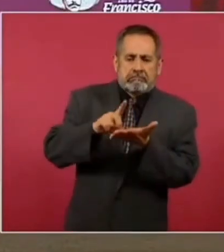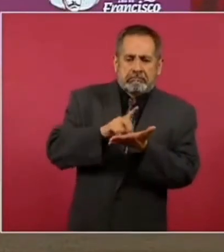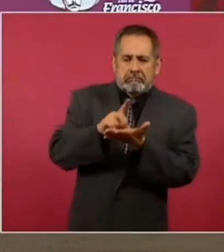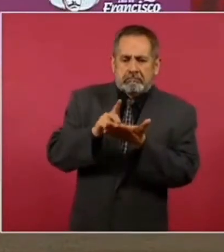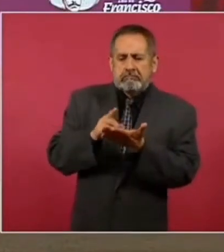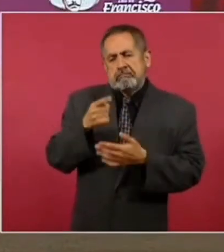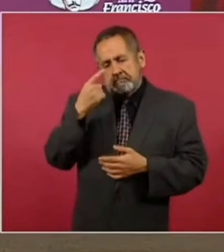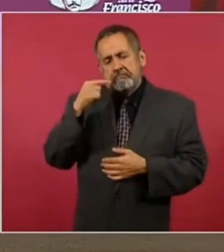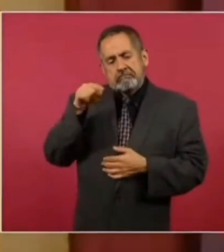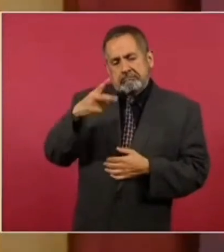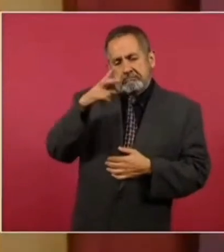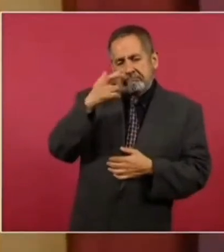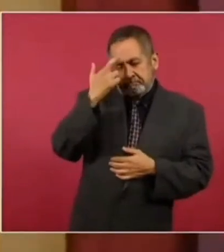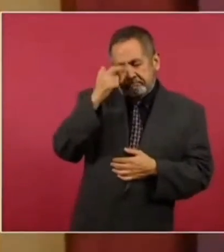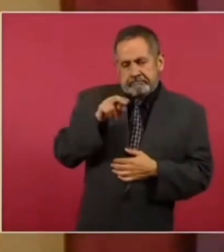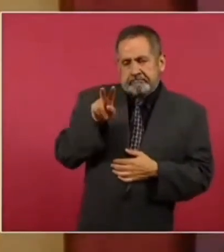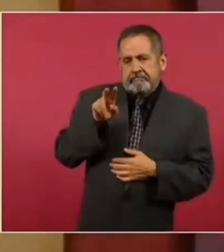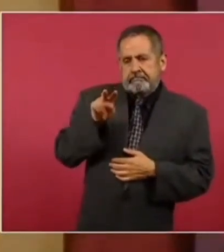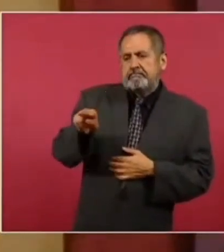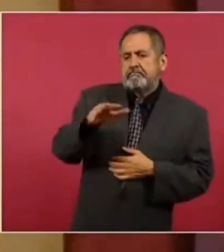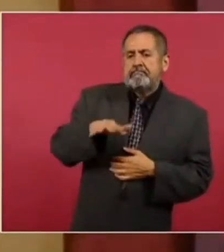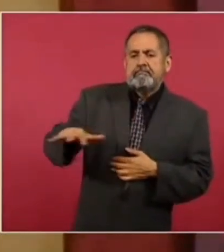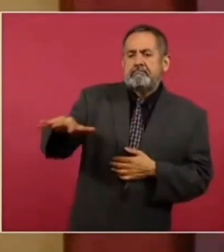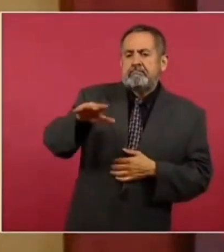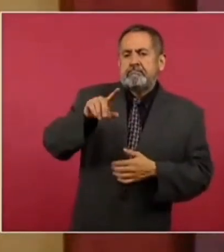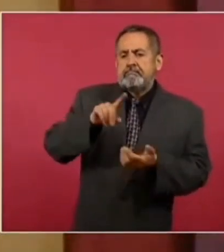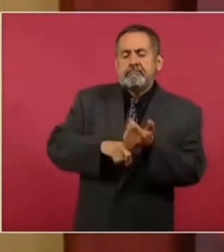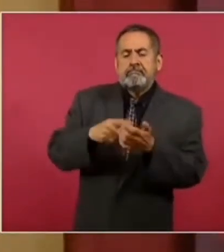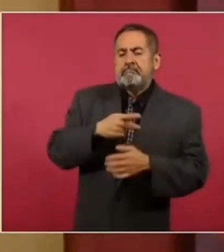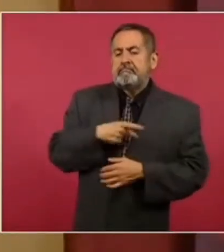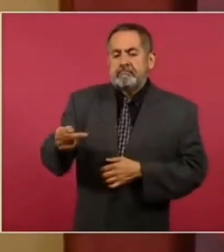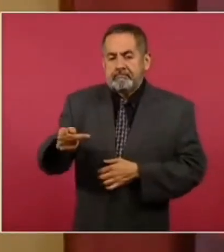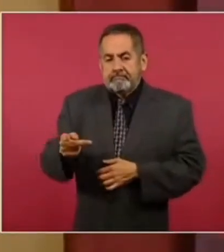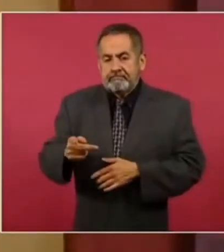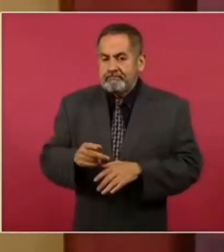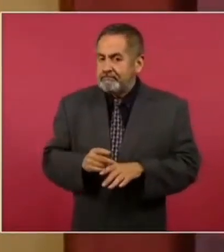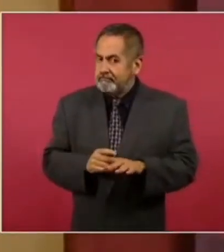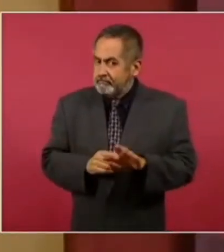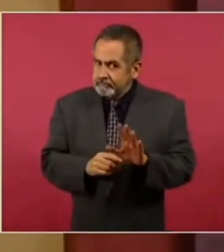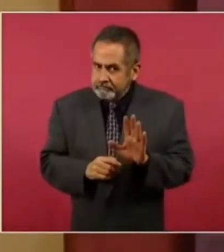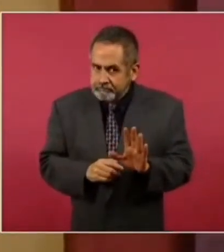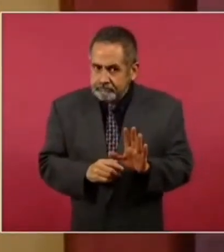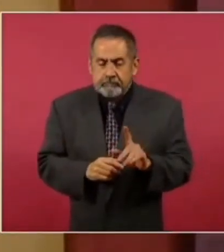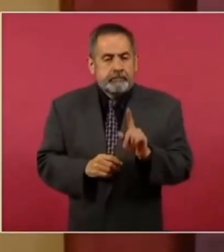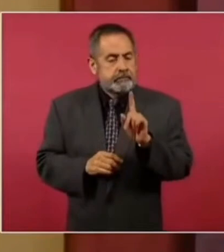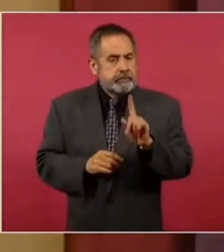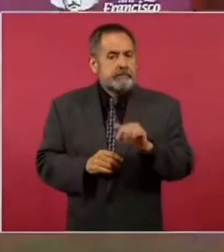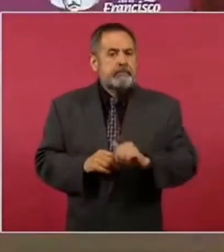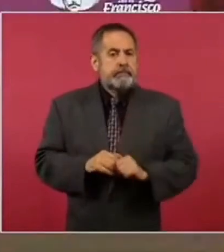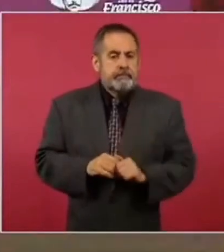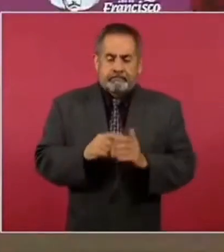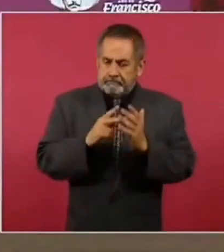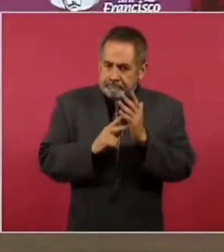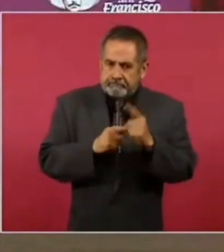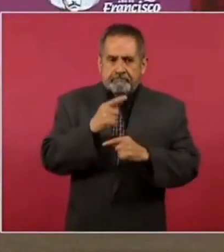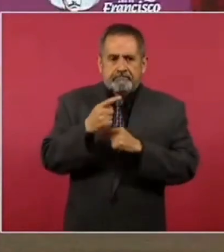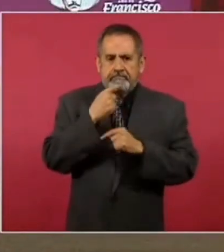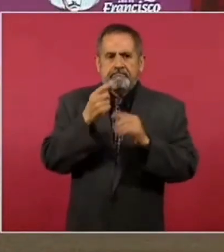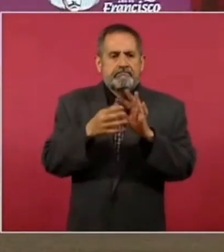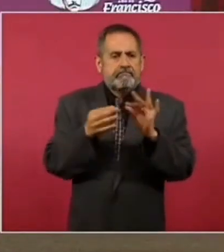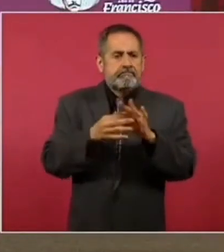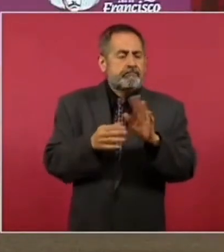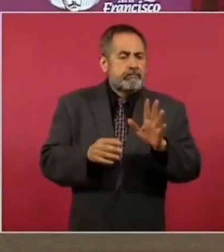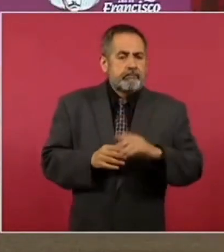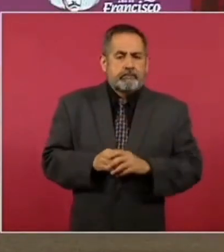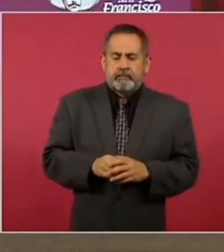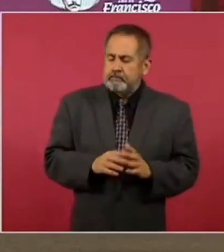es exclusivo de la gente en gran situación de pobreza. Entonces, aquí queremos remarcar,